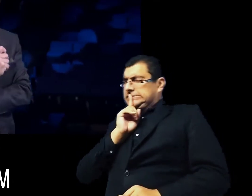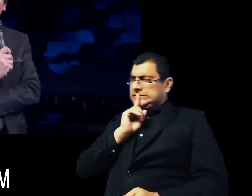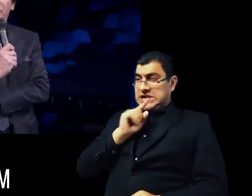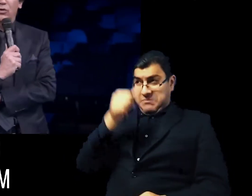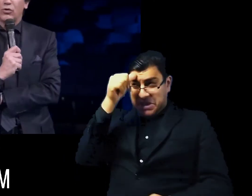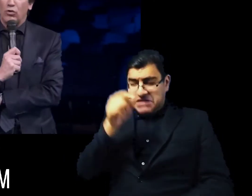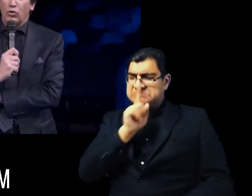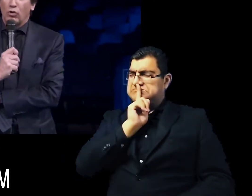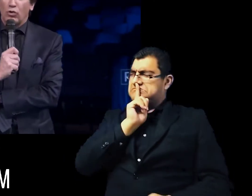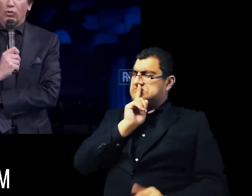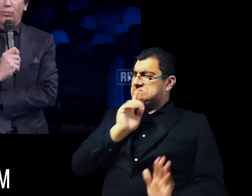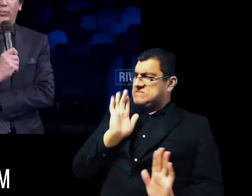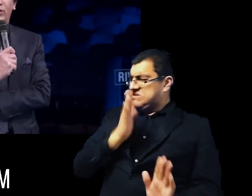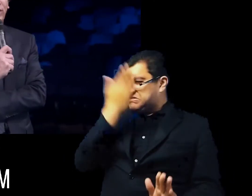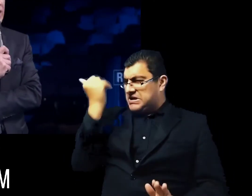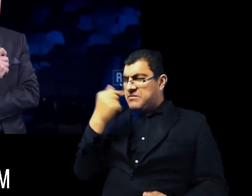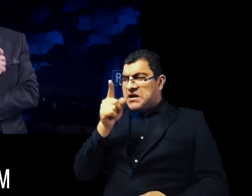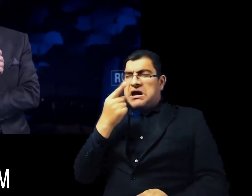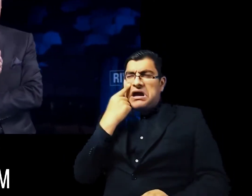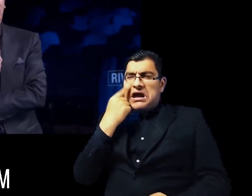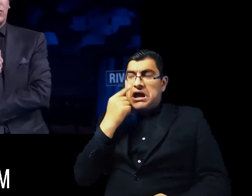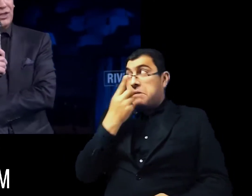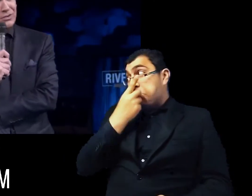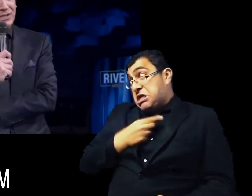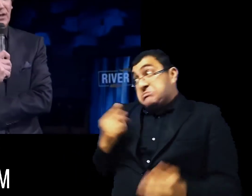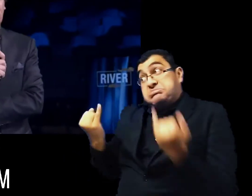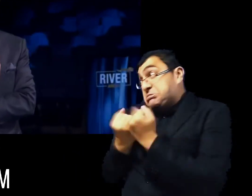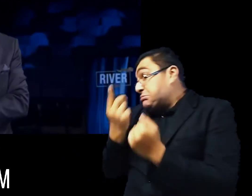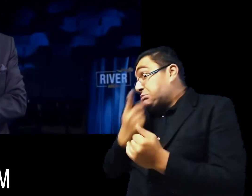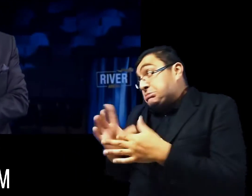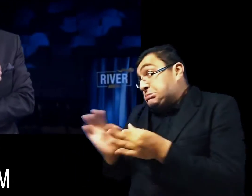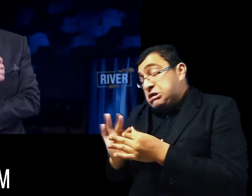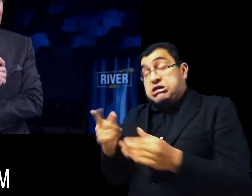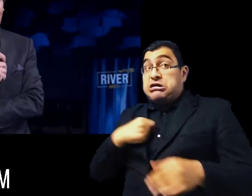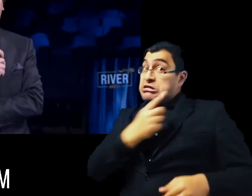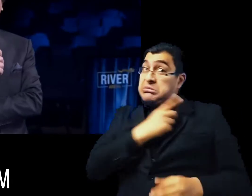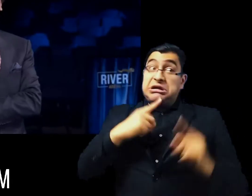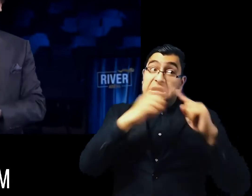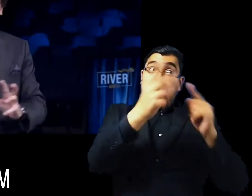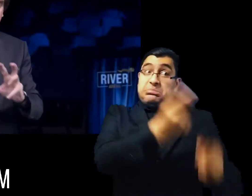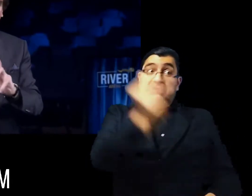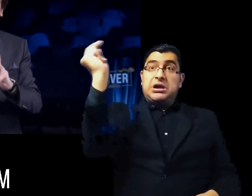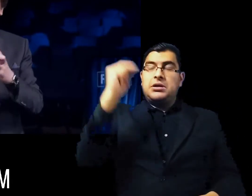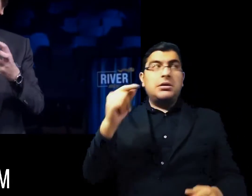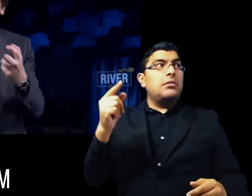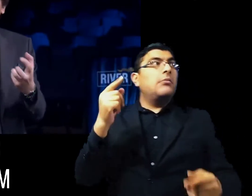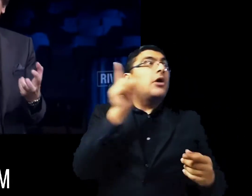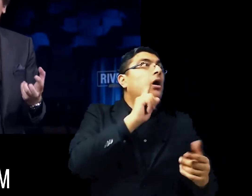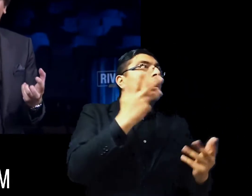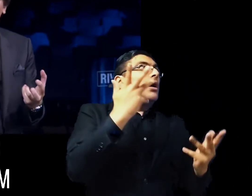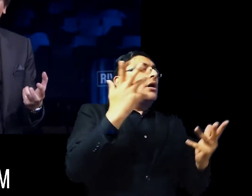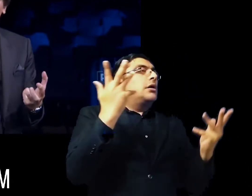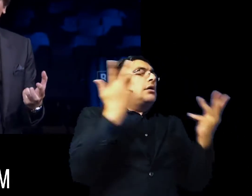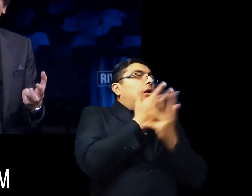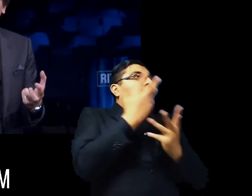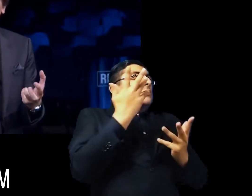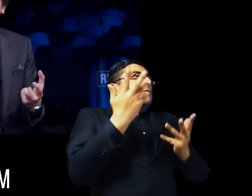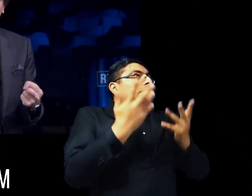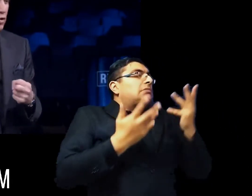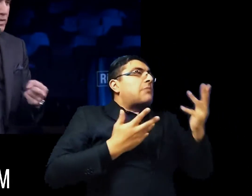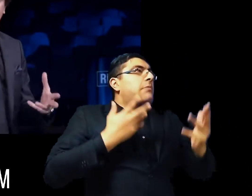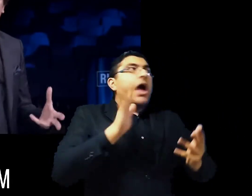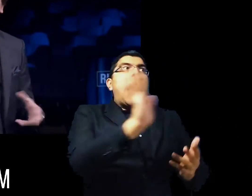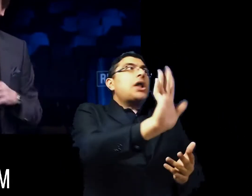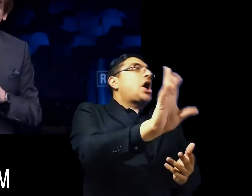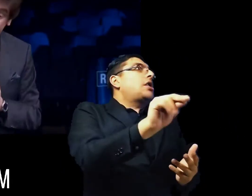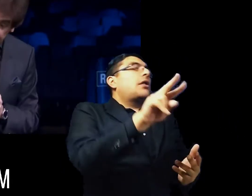haya pecado, pero tiene que ver con lo que me está contando, así que lo voy a tener que echar. Y el rostro de la dama se transfiguró. Me